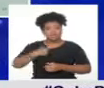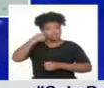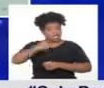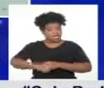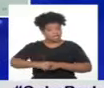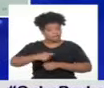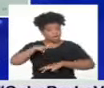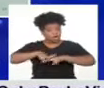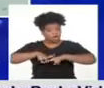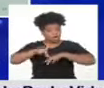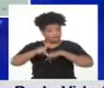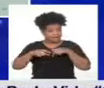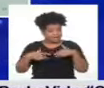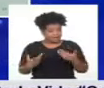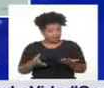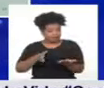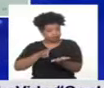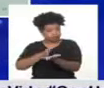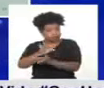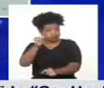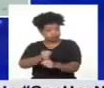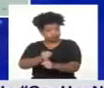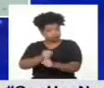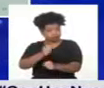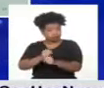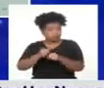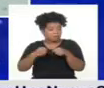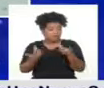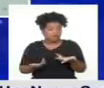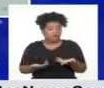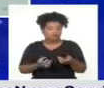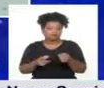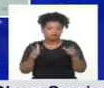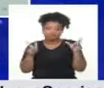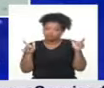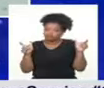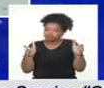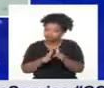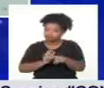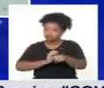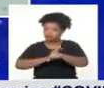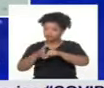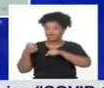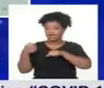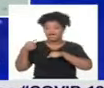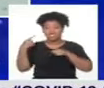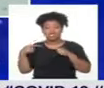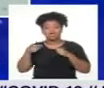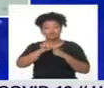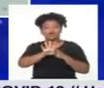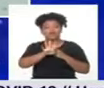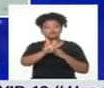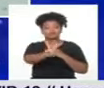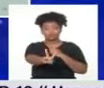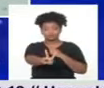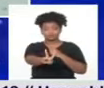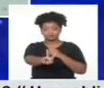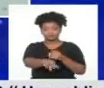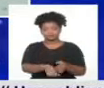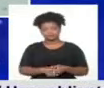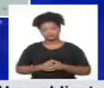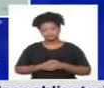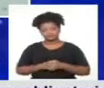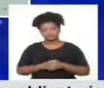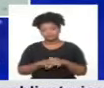trabajando para lograr disminuir la cifra, que ayer fueron de 42 el número de casos autóctonos, el